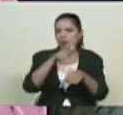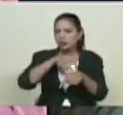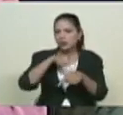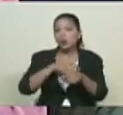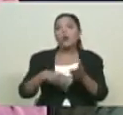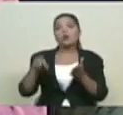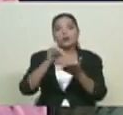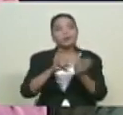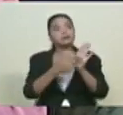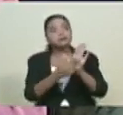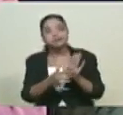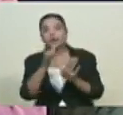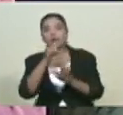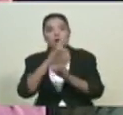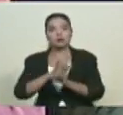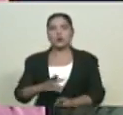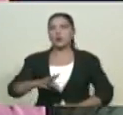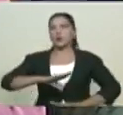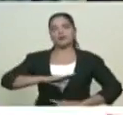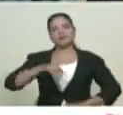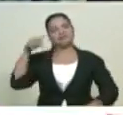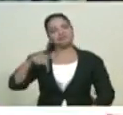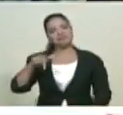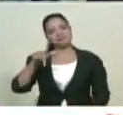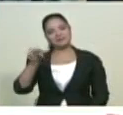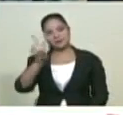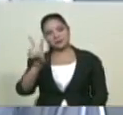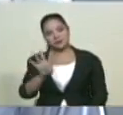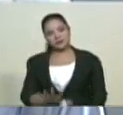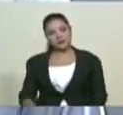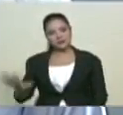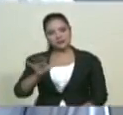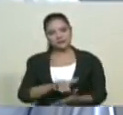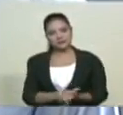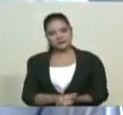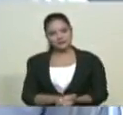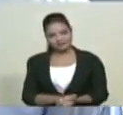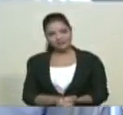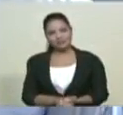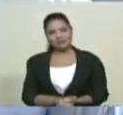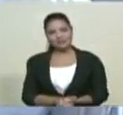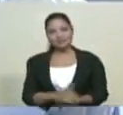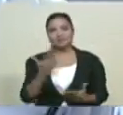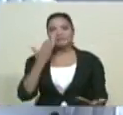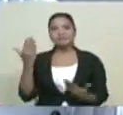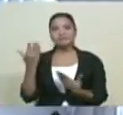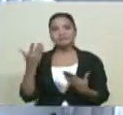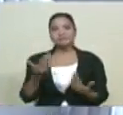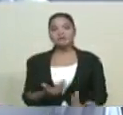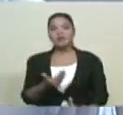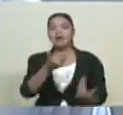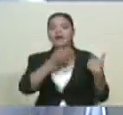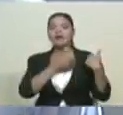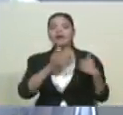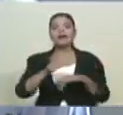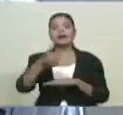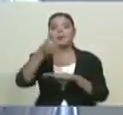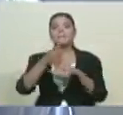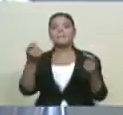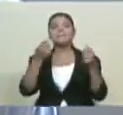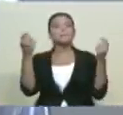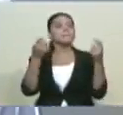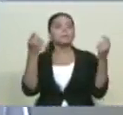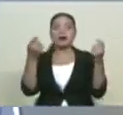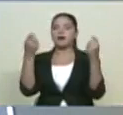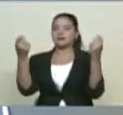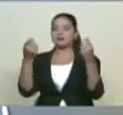otro boletín. Estamos muy satisfechos de lo que está pasando hasta ahora. Bien, declaraciones del jefe de campaña Sabora 200, Jorge